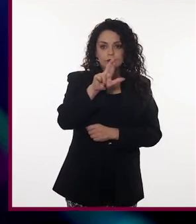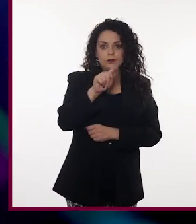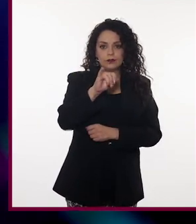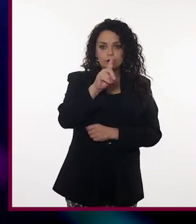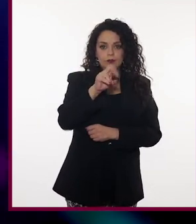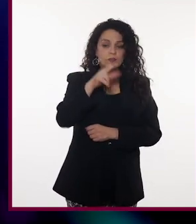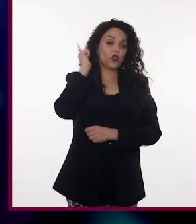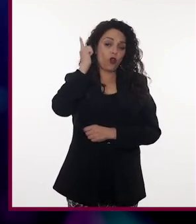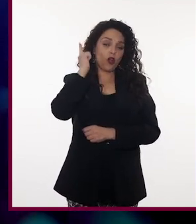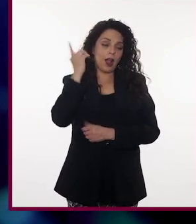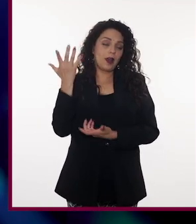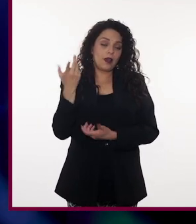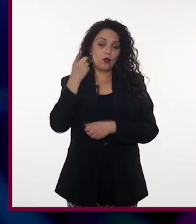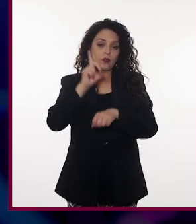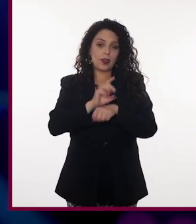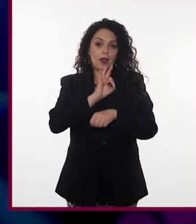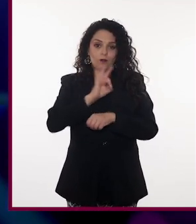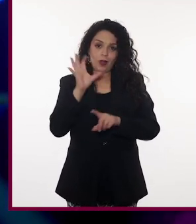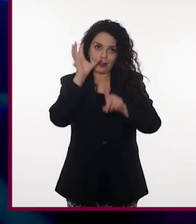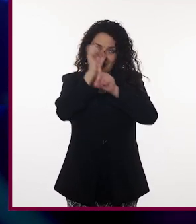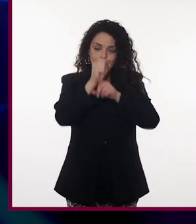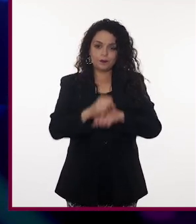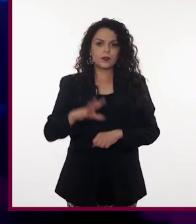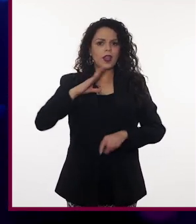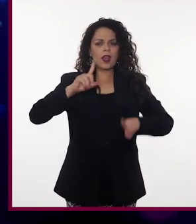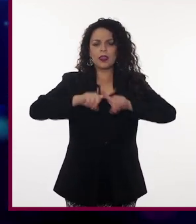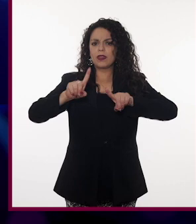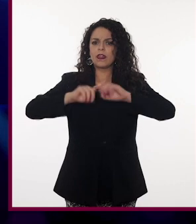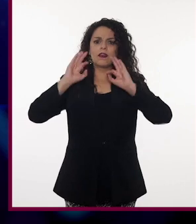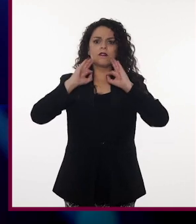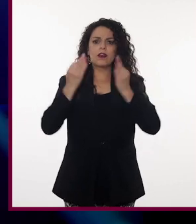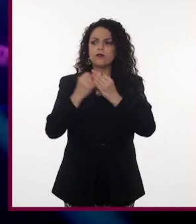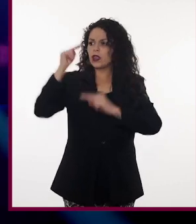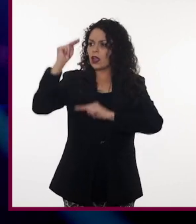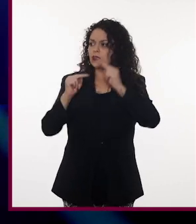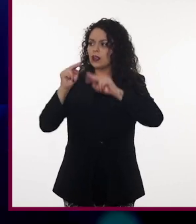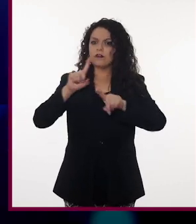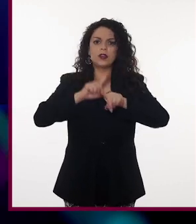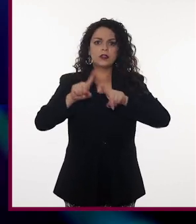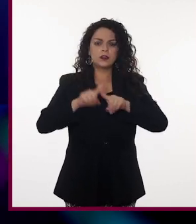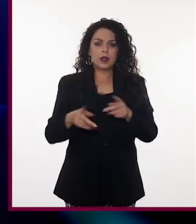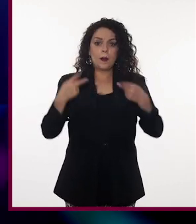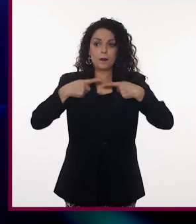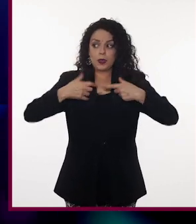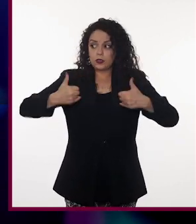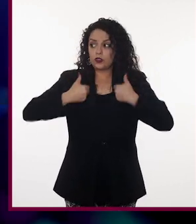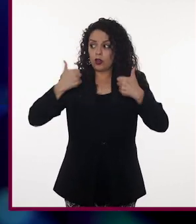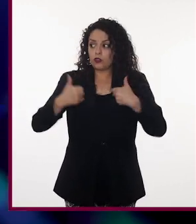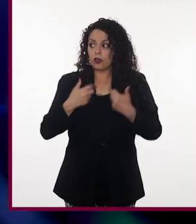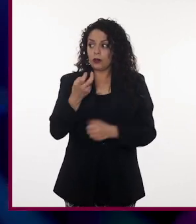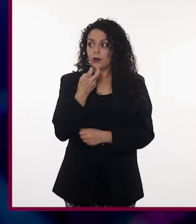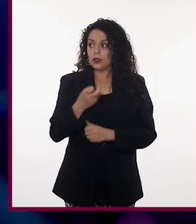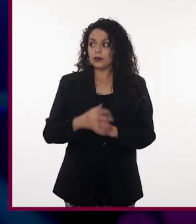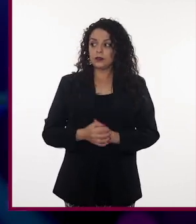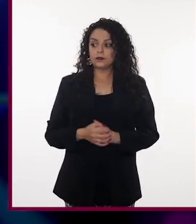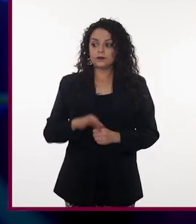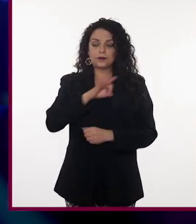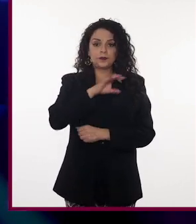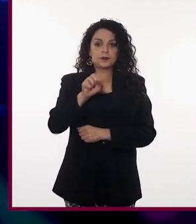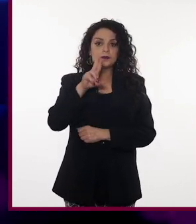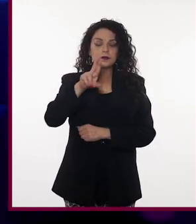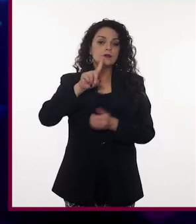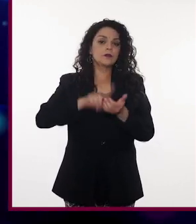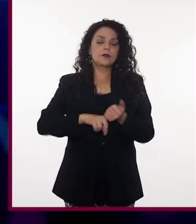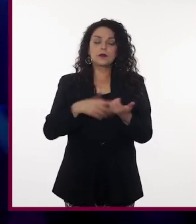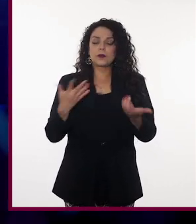momento. Hay acciones distintas que se pueden hacer en diferentes niveles desde las personas jóvenes. Tal vez una acción,